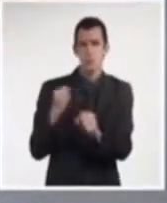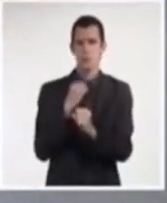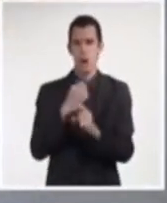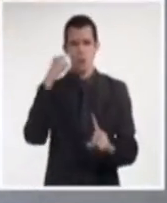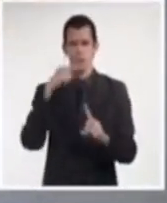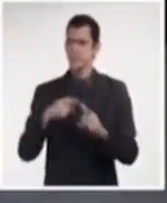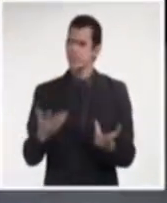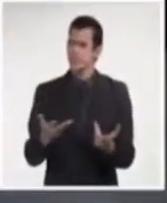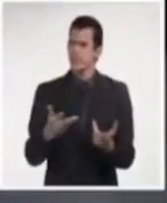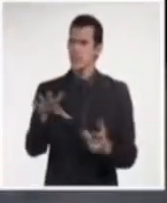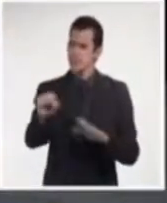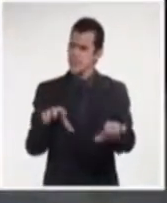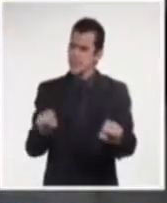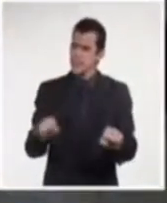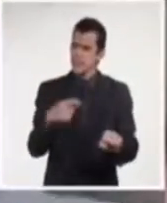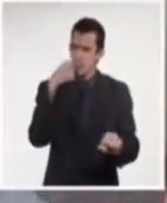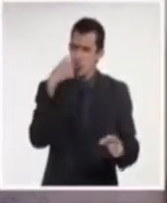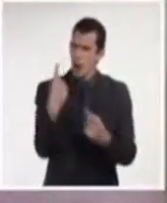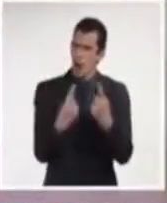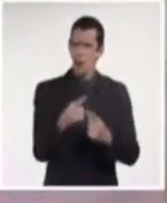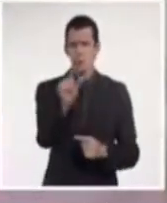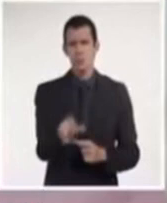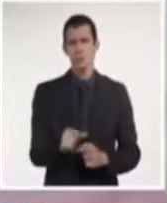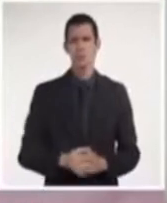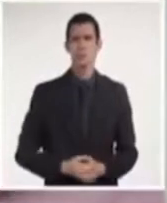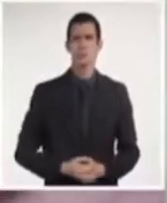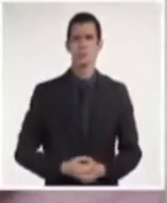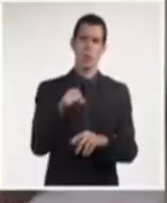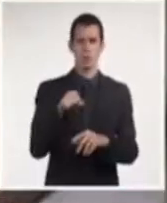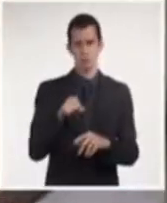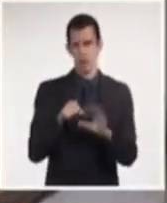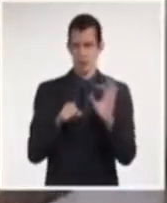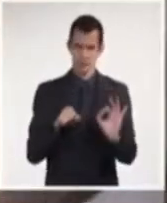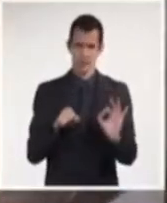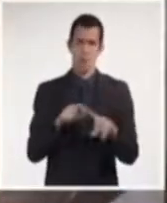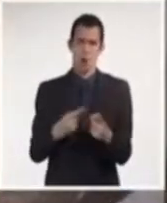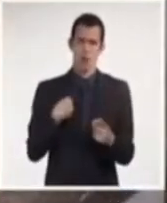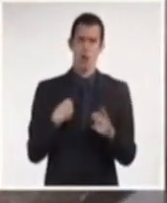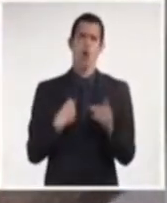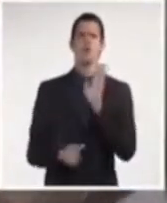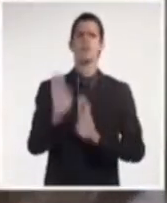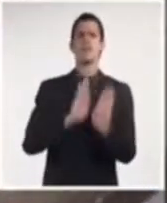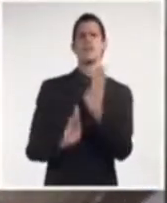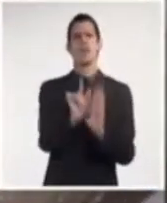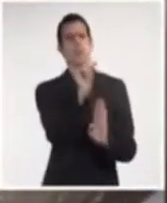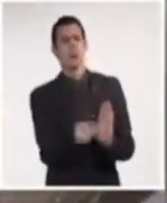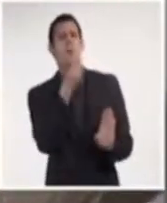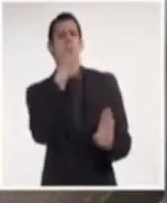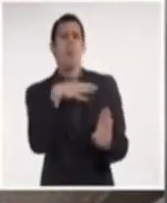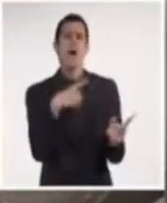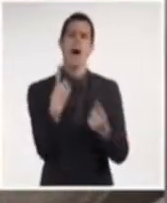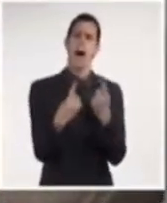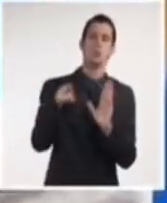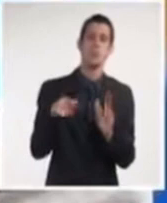estas actividades. Aquellos que incurren en este tipo de delitos se enfrentan a disímiles sanciones. Sanción a las personas que tienen que ver con la, o que estén asociadas